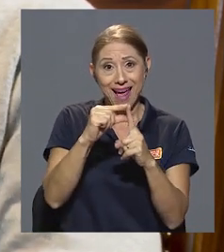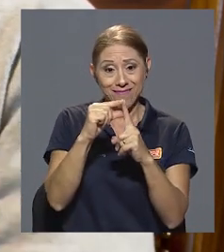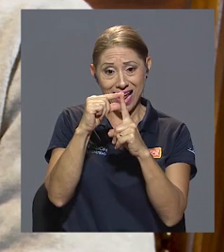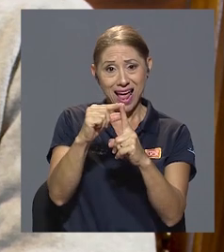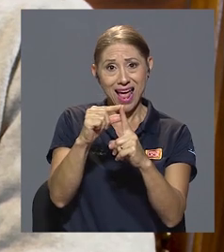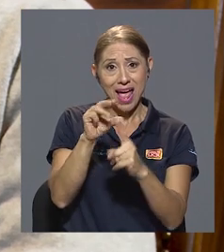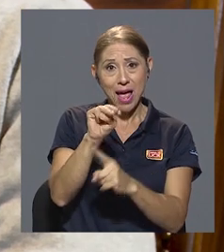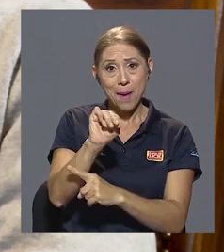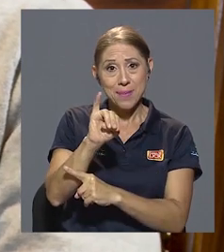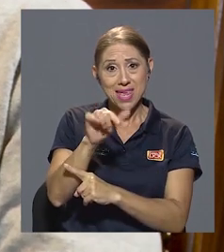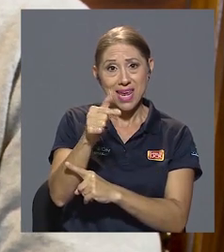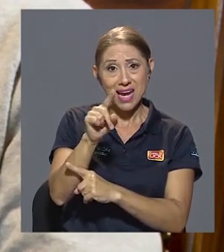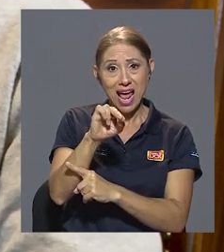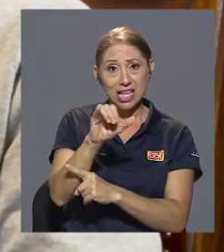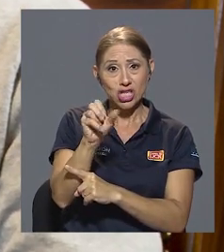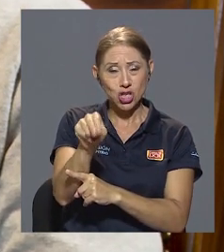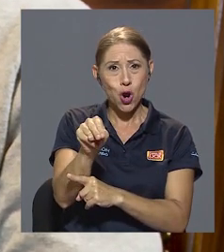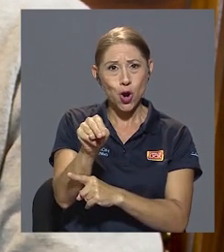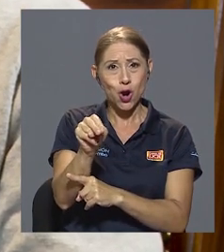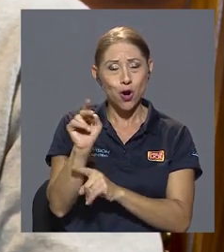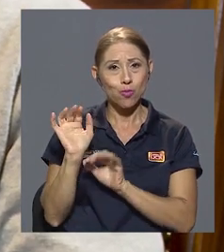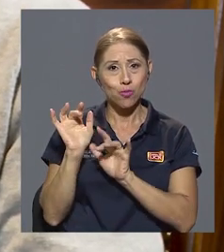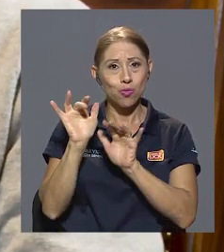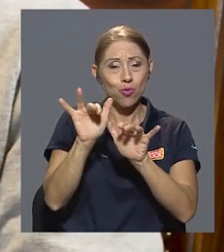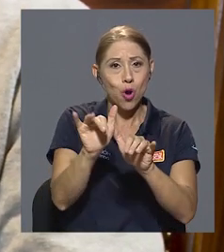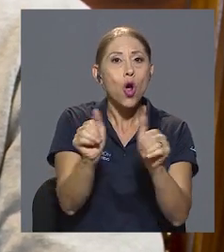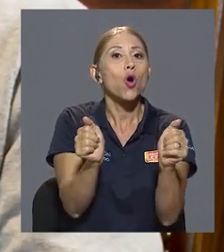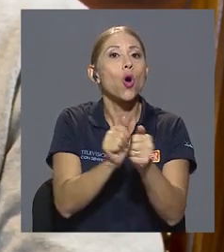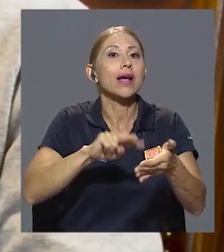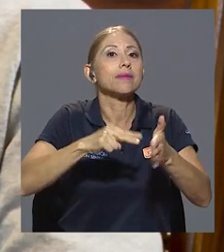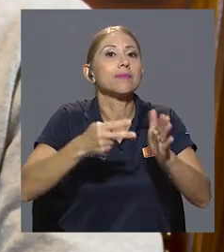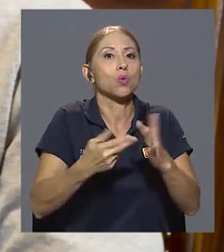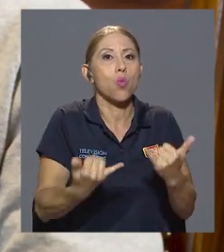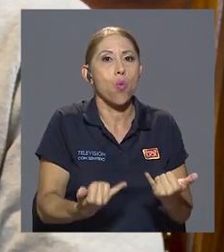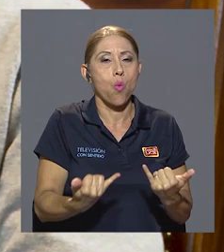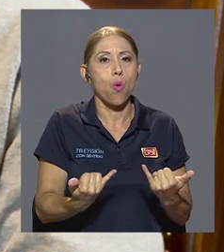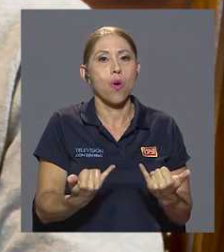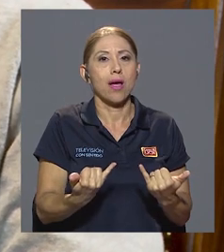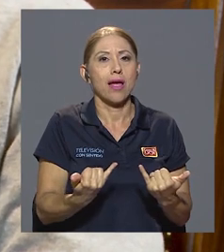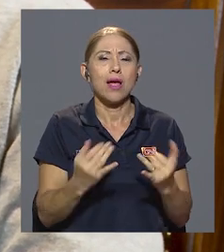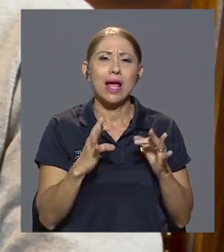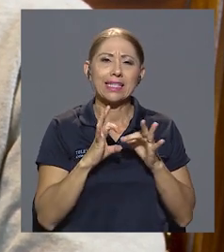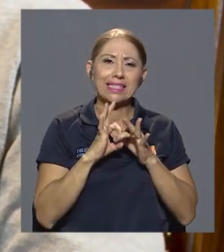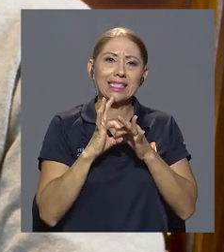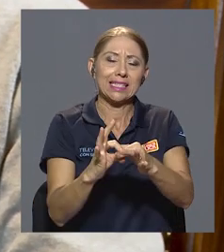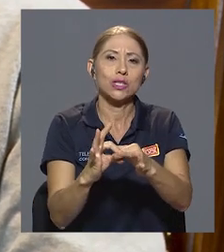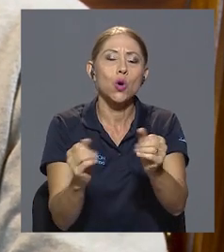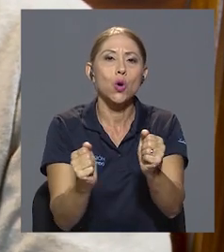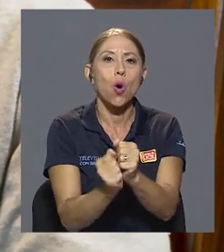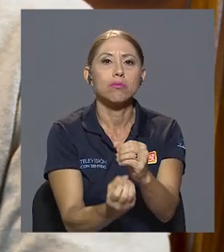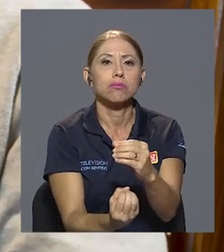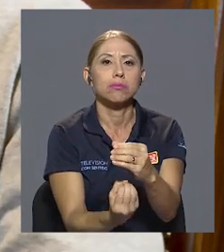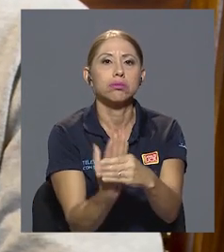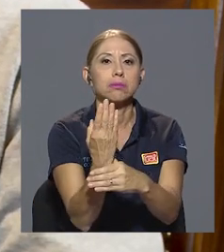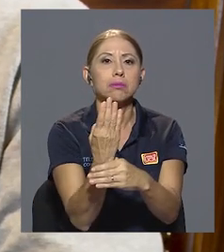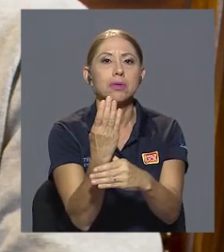la palabra misma migración con la excepción que tiene hoy en día tenga mucha relación con la